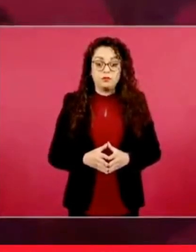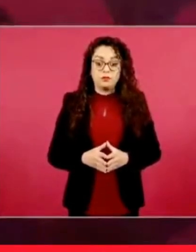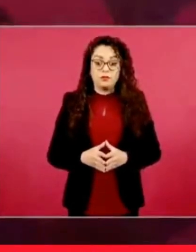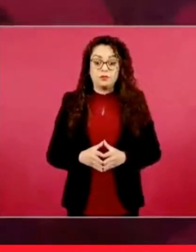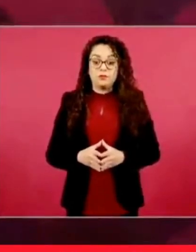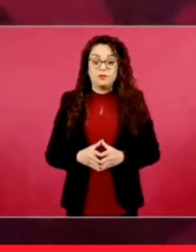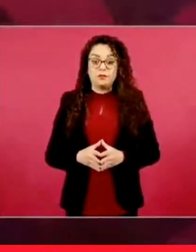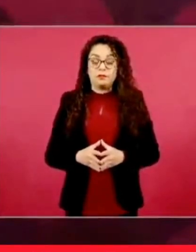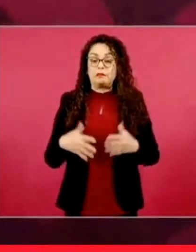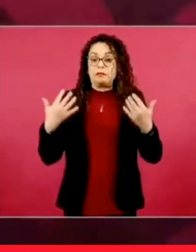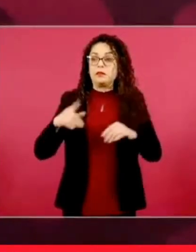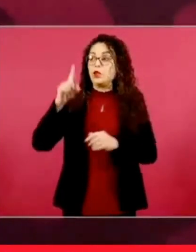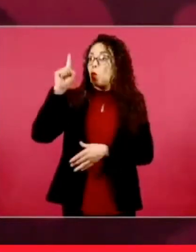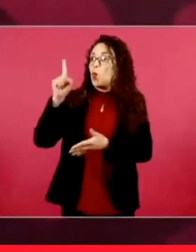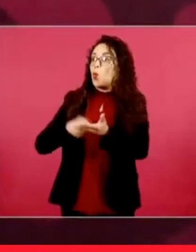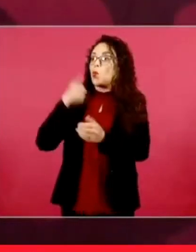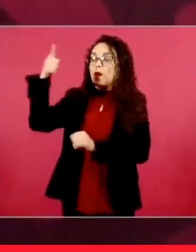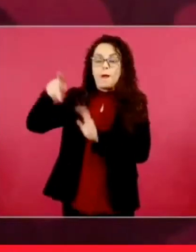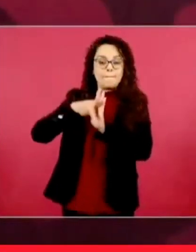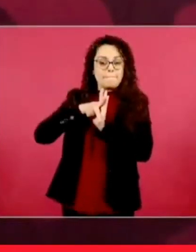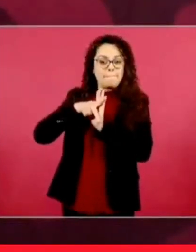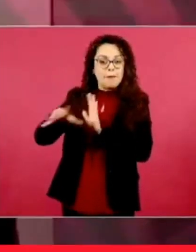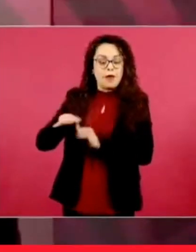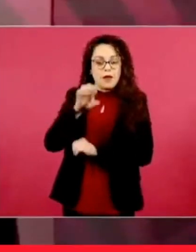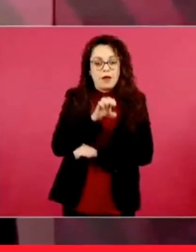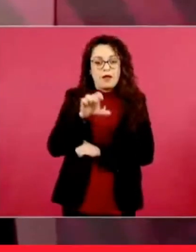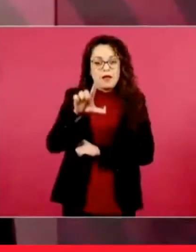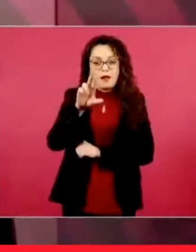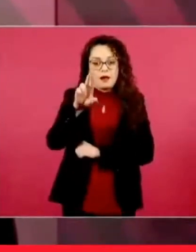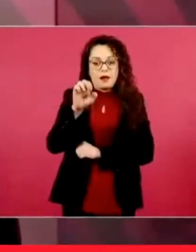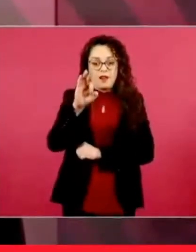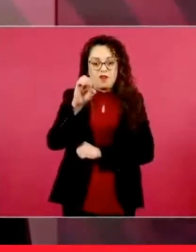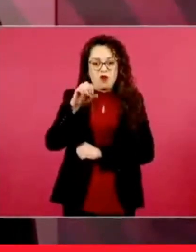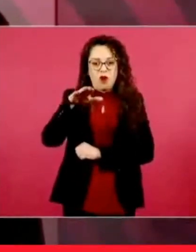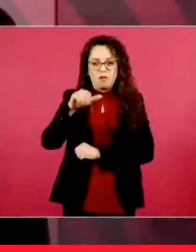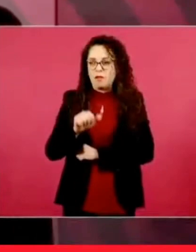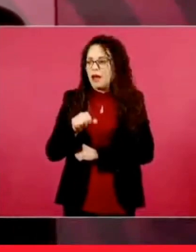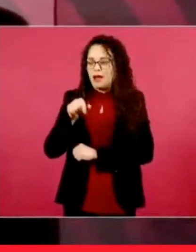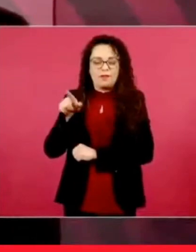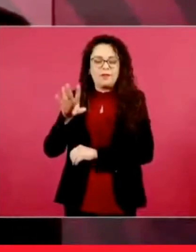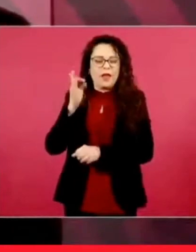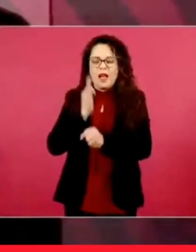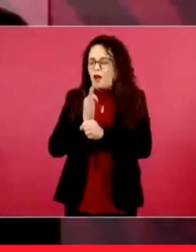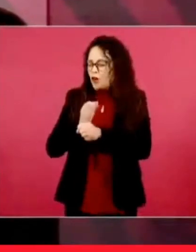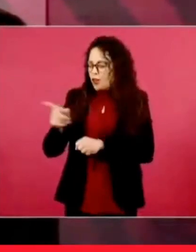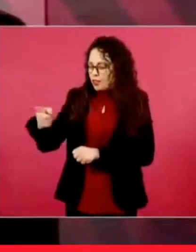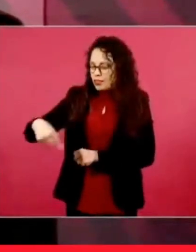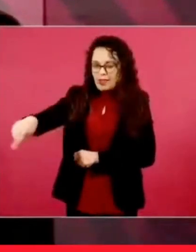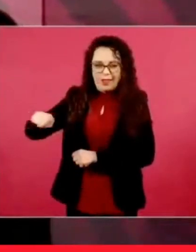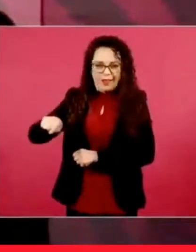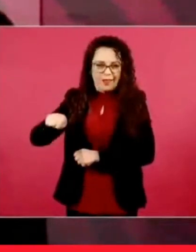una vez el Reforma, ahora que dicen, ¿cuántos llegaron? Que dice